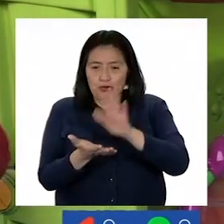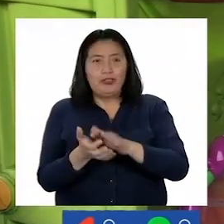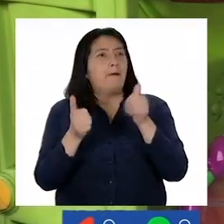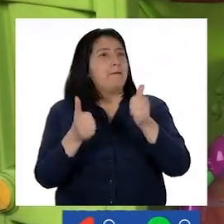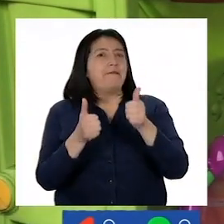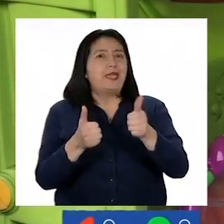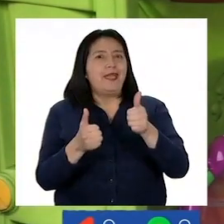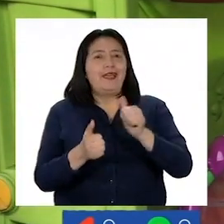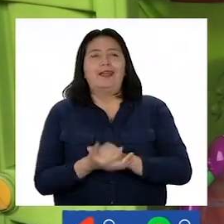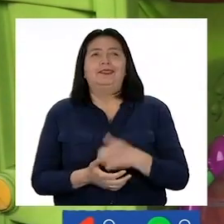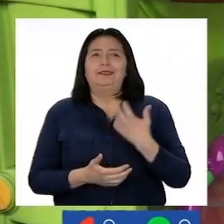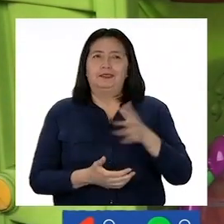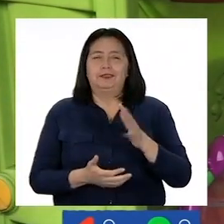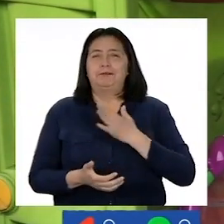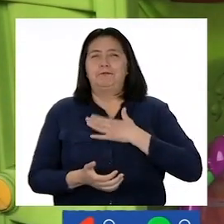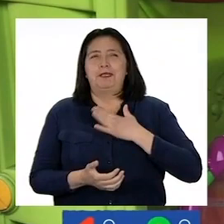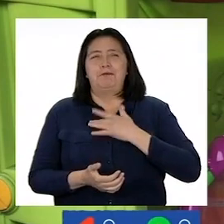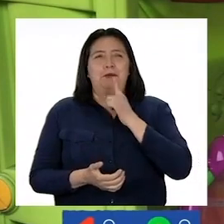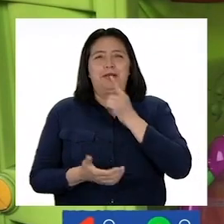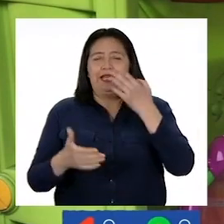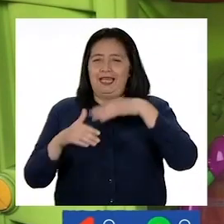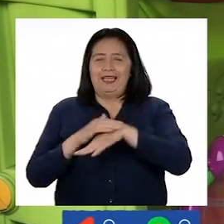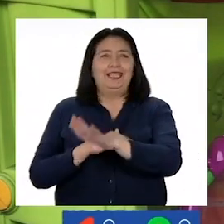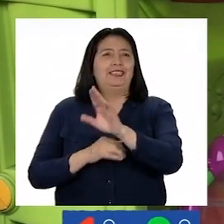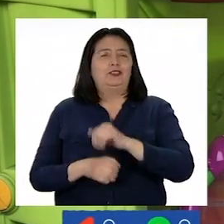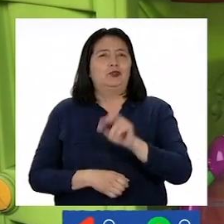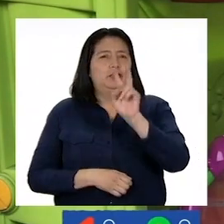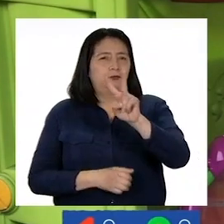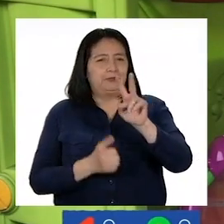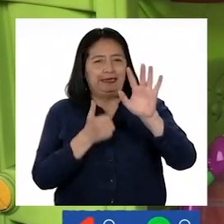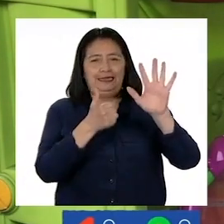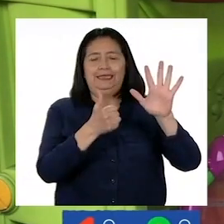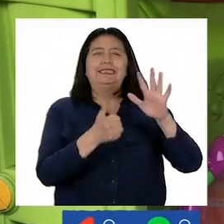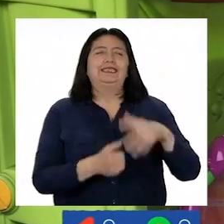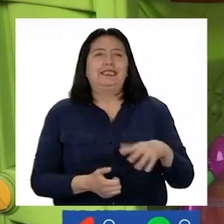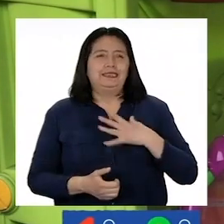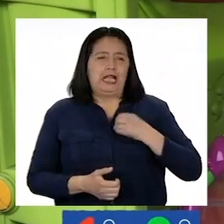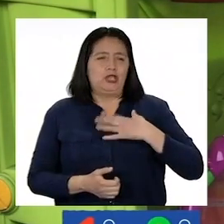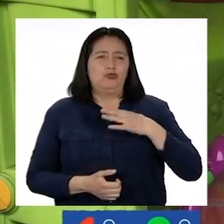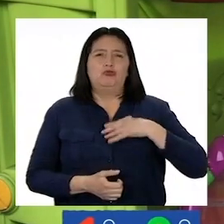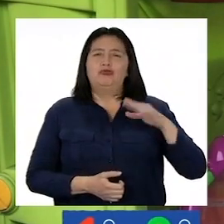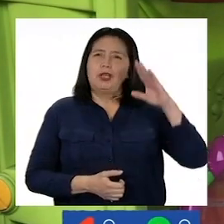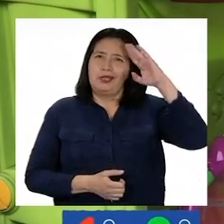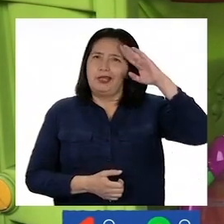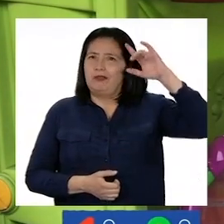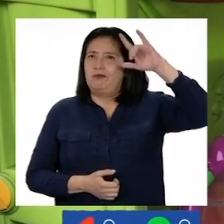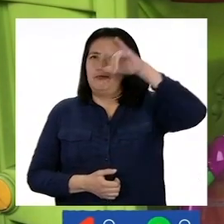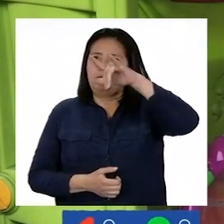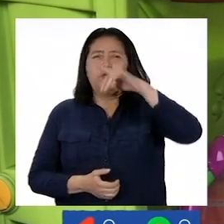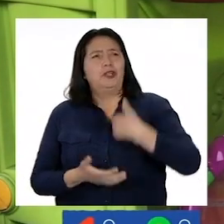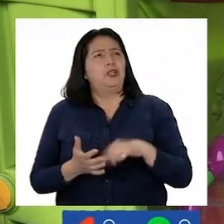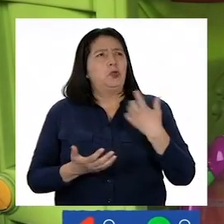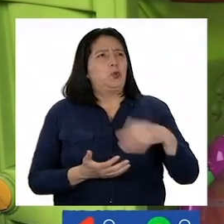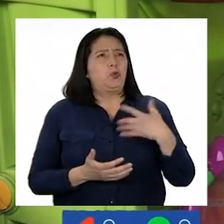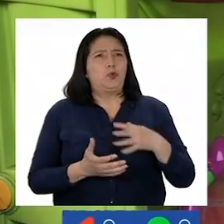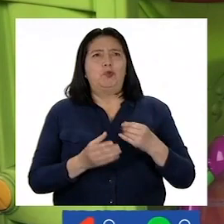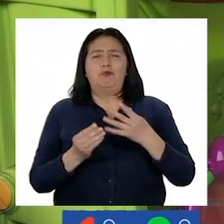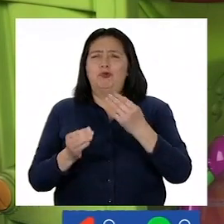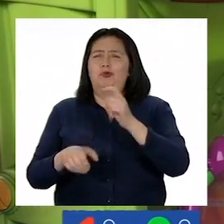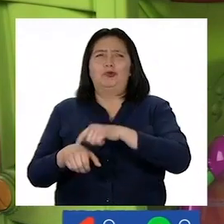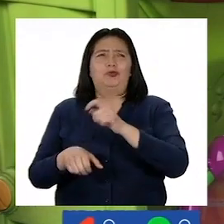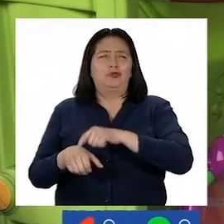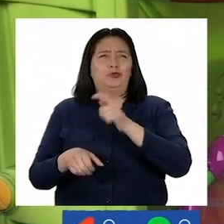aprobó! Entonces mi papá entró a los 26 años en la Fuerza Aérea y pasó por mucho tiempo